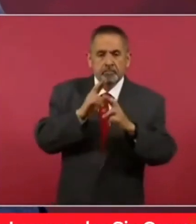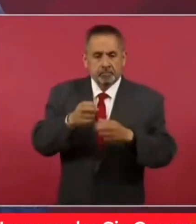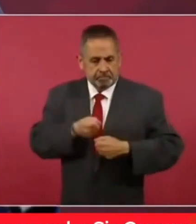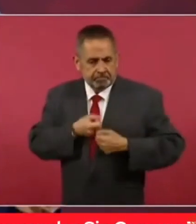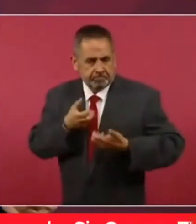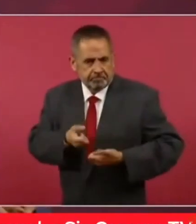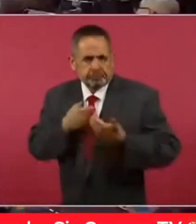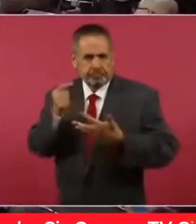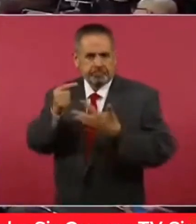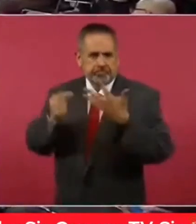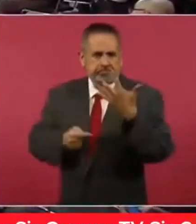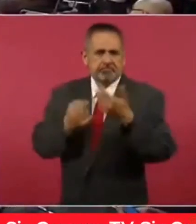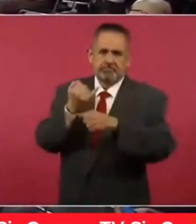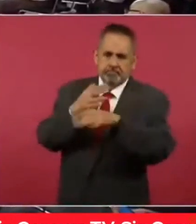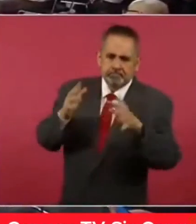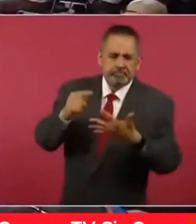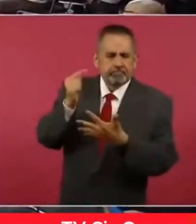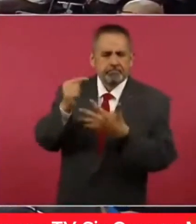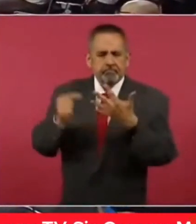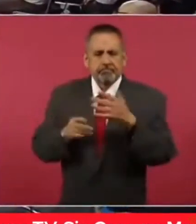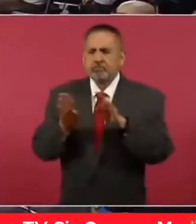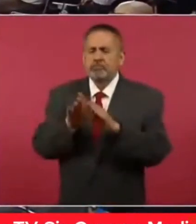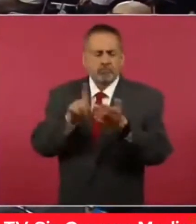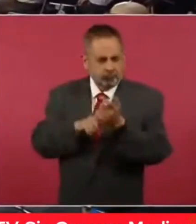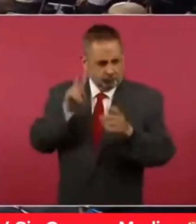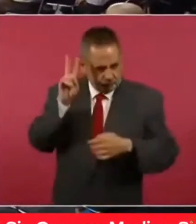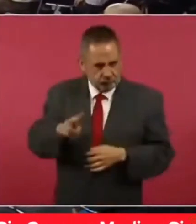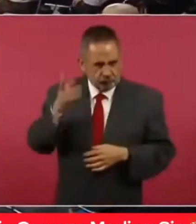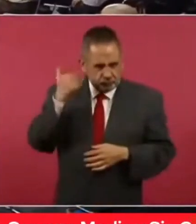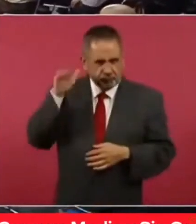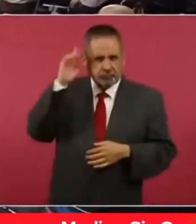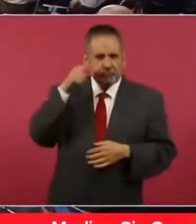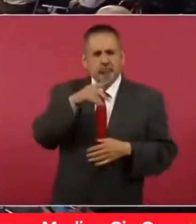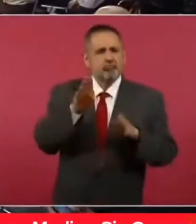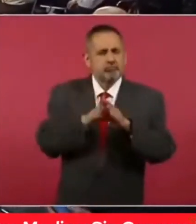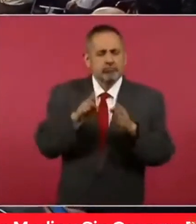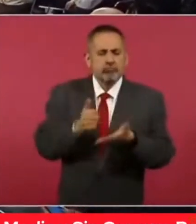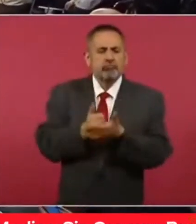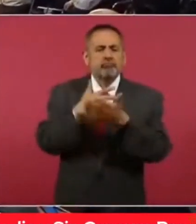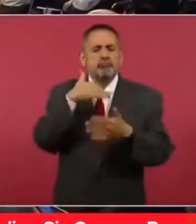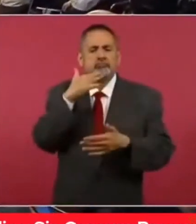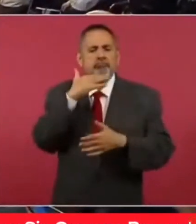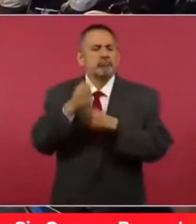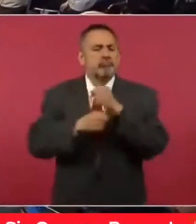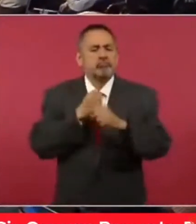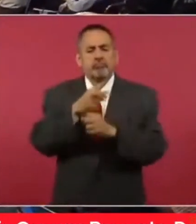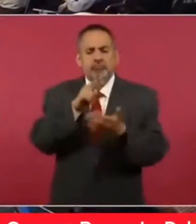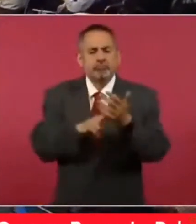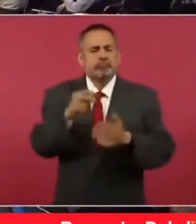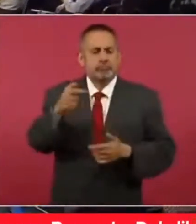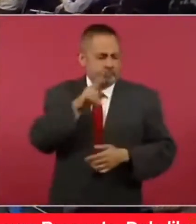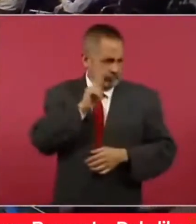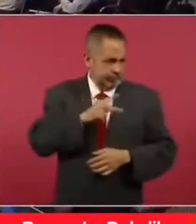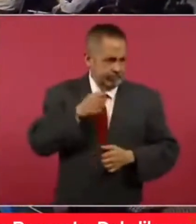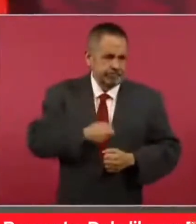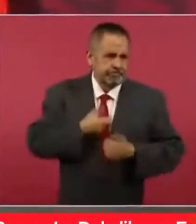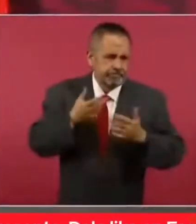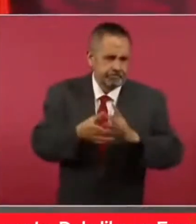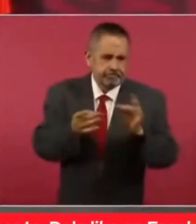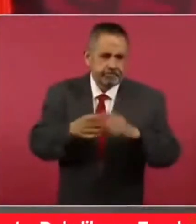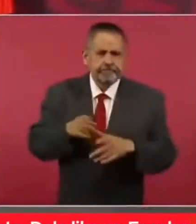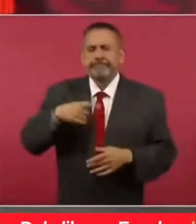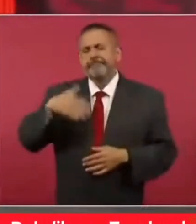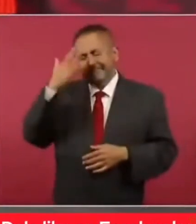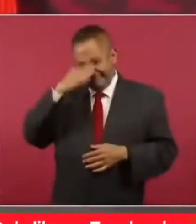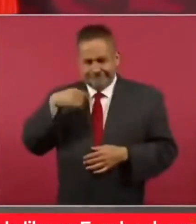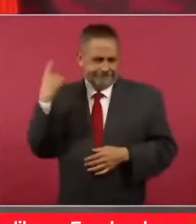¿no? Informando cómo fue realmente su participación en el fraude del 2006. O sea, porque sí se